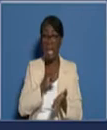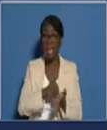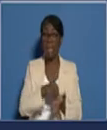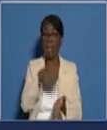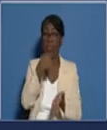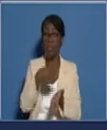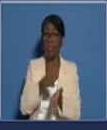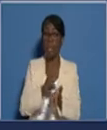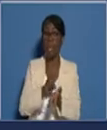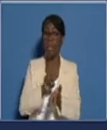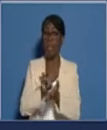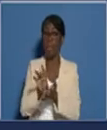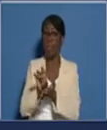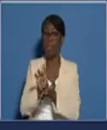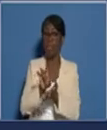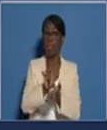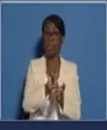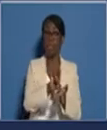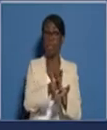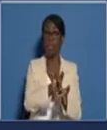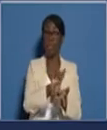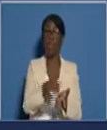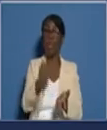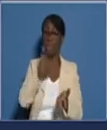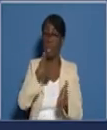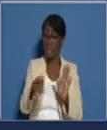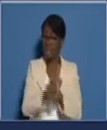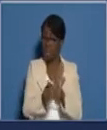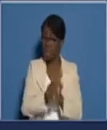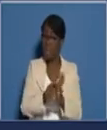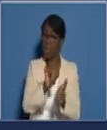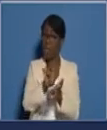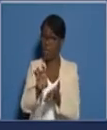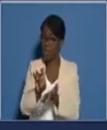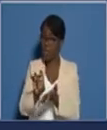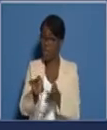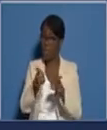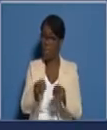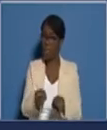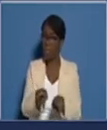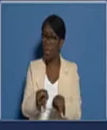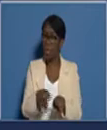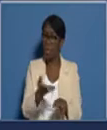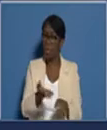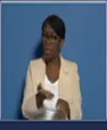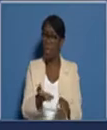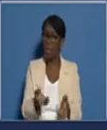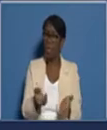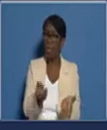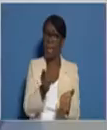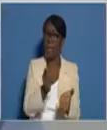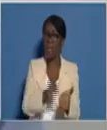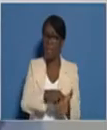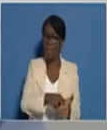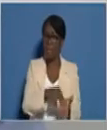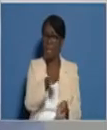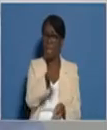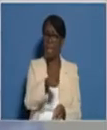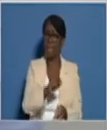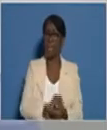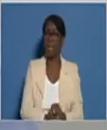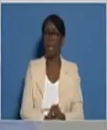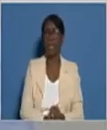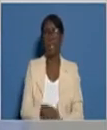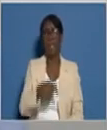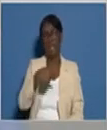o tienen todo el derecho de despedir a la gente? Es la pregunta que hacen. Nosotros hemos pedido responsabilidad y solidaridad en